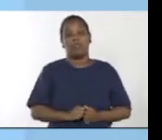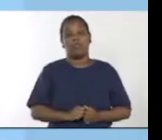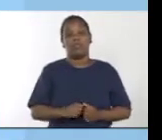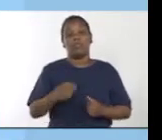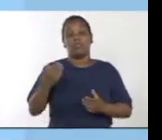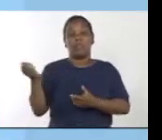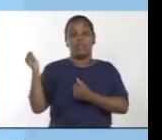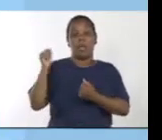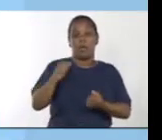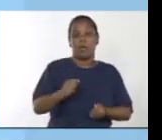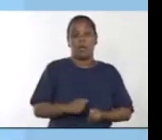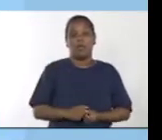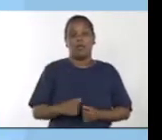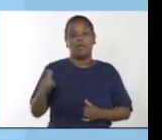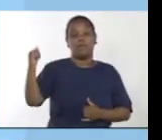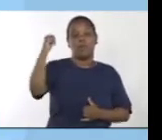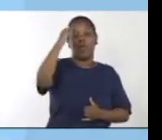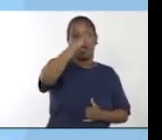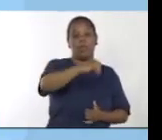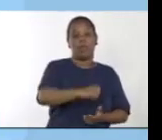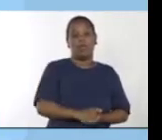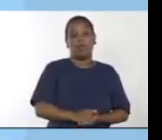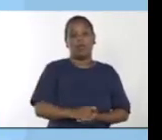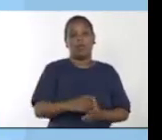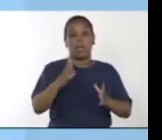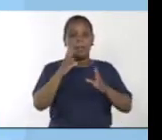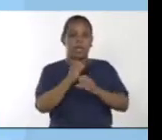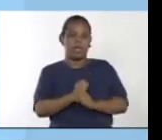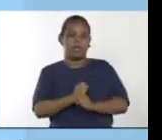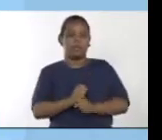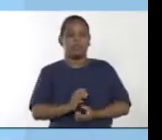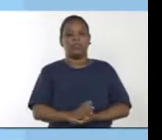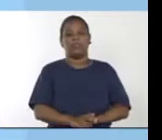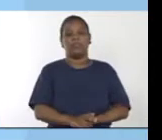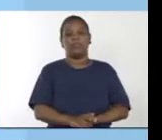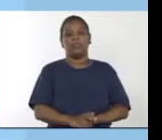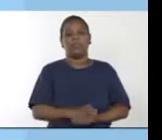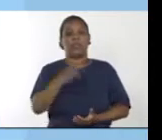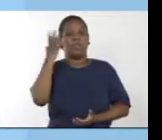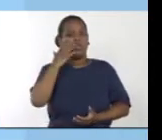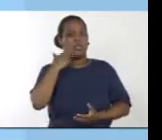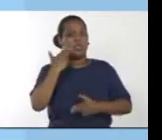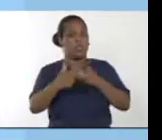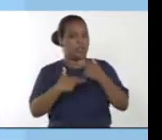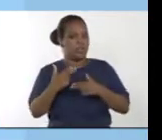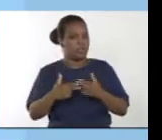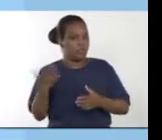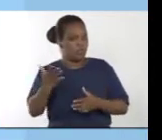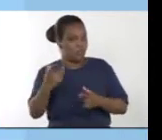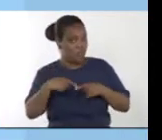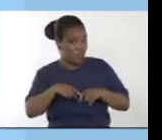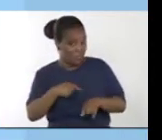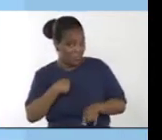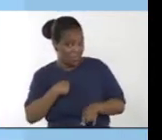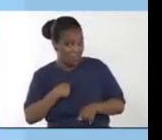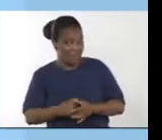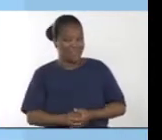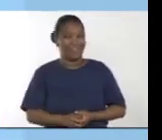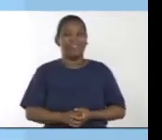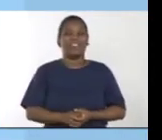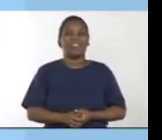rompía, llevaba, volaban, apagarán. ¿Quieren hacerlo rapidito